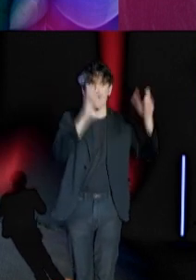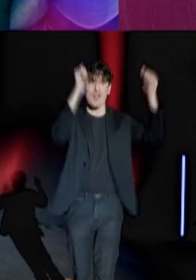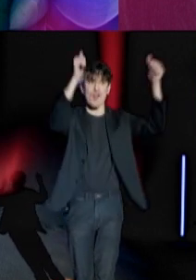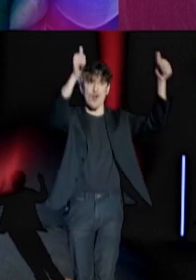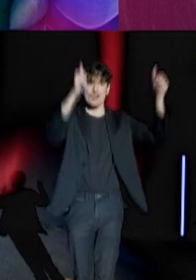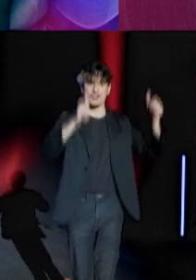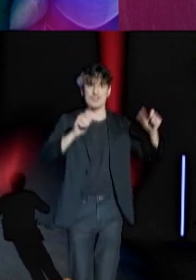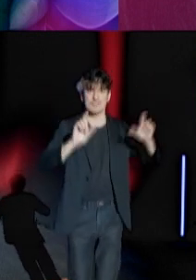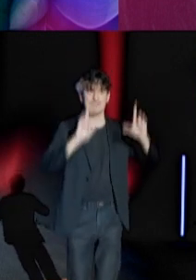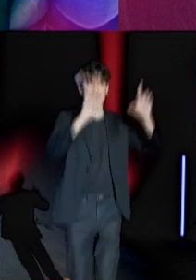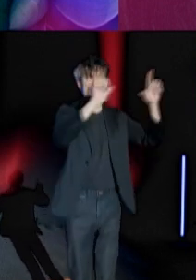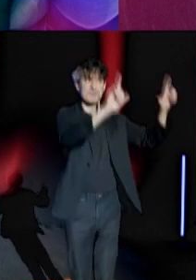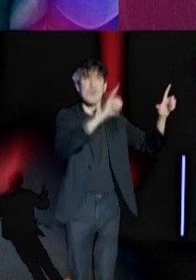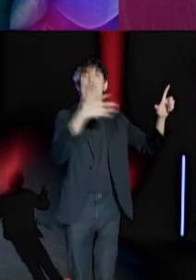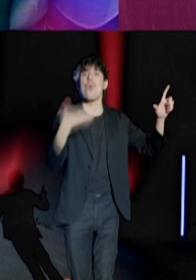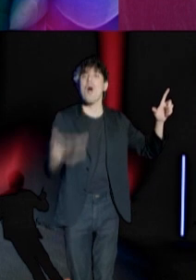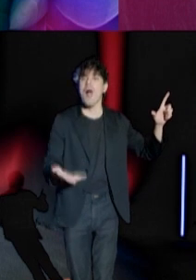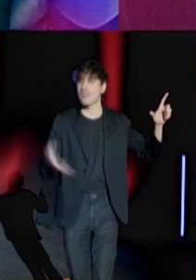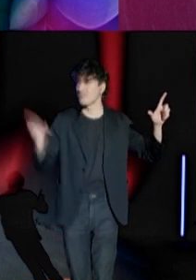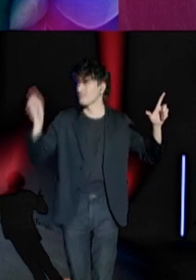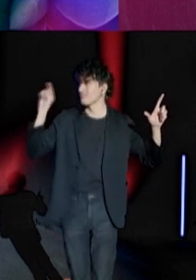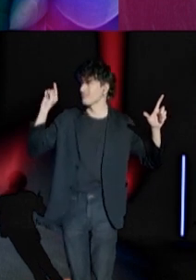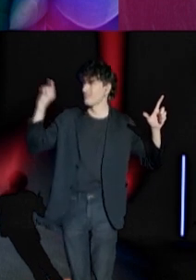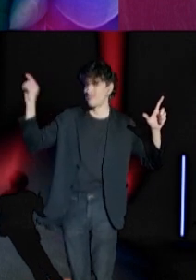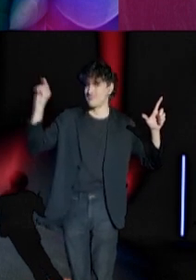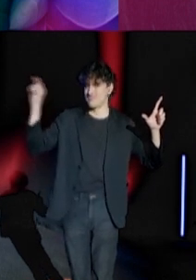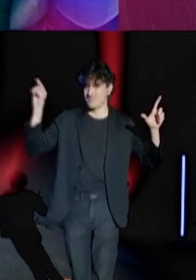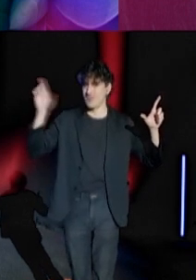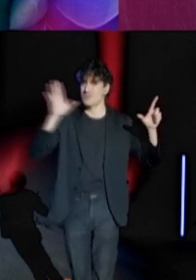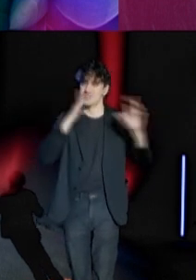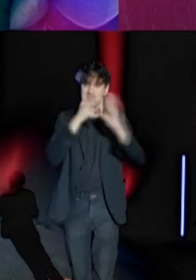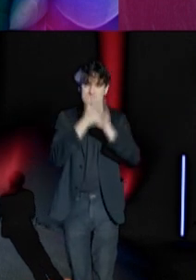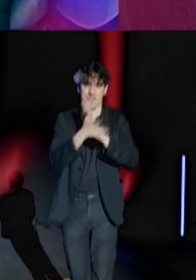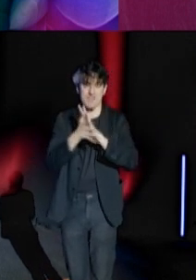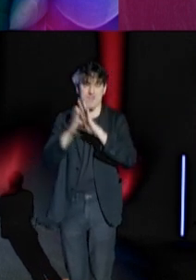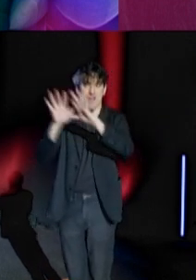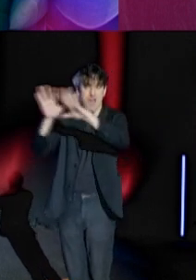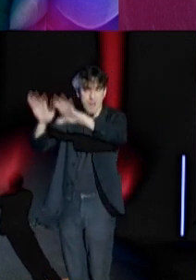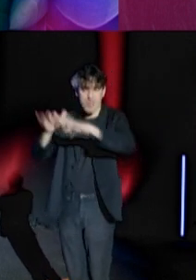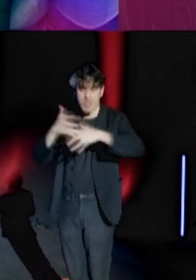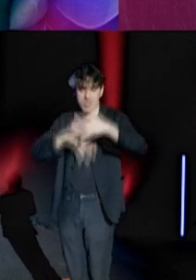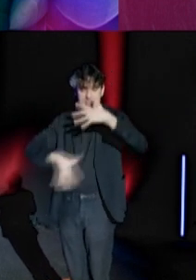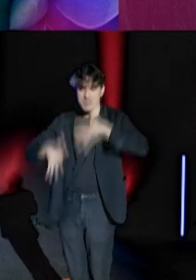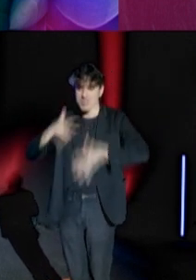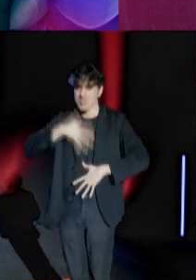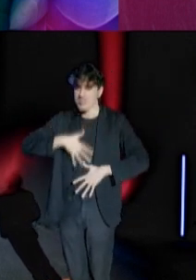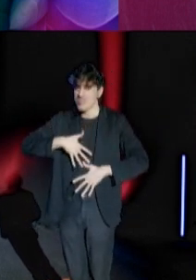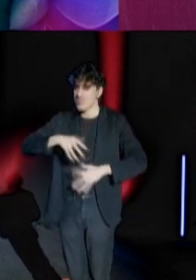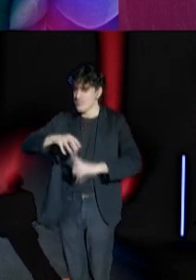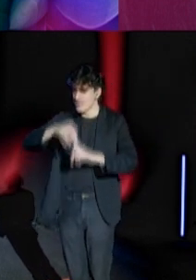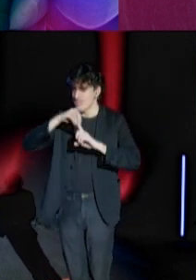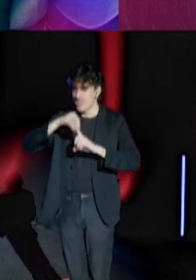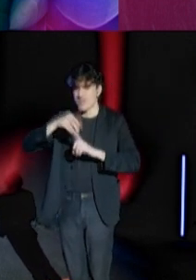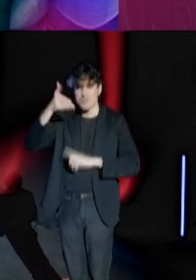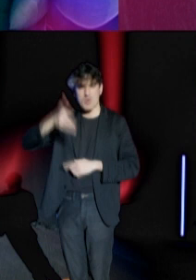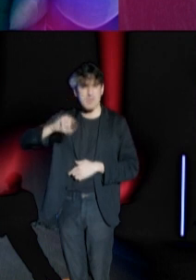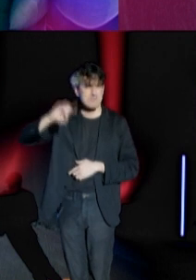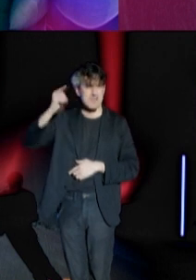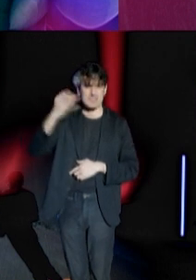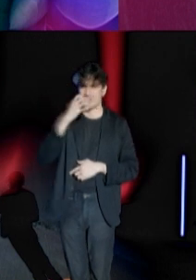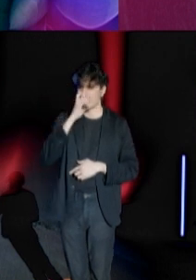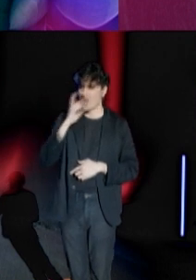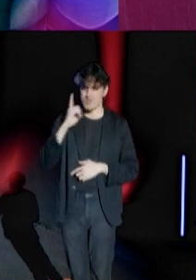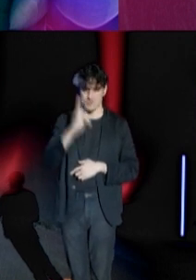corcho llevaros esta Porque para mí son los aprendizajes más relevant antes de los últimos 12 meses cuando